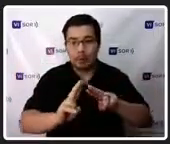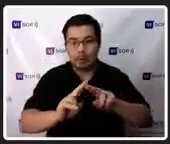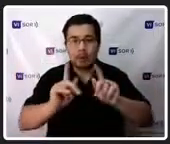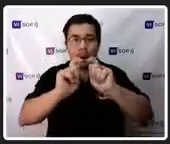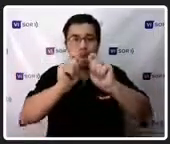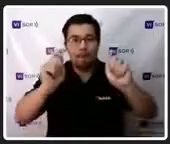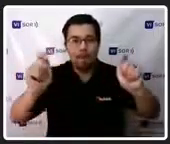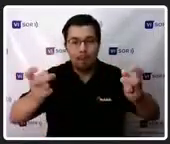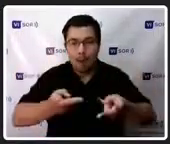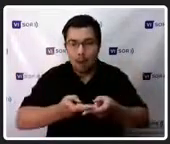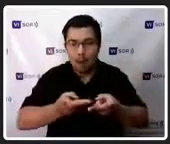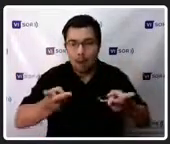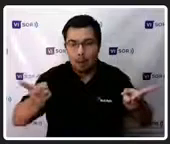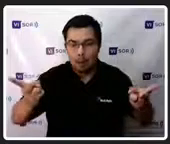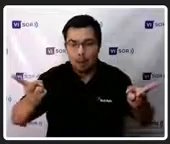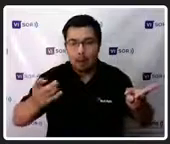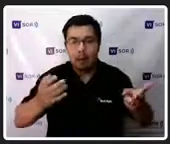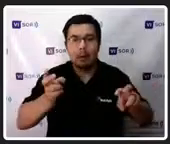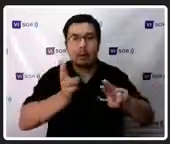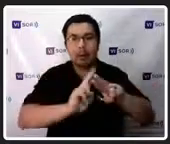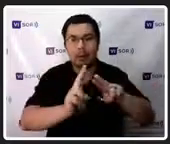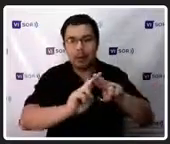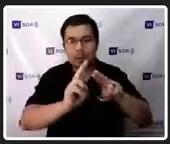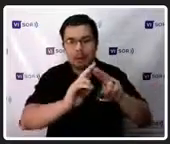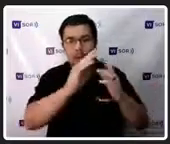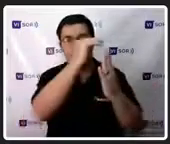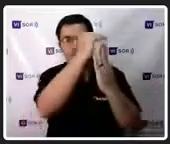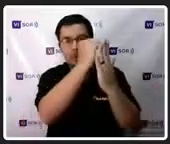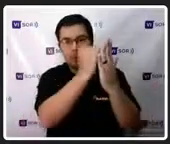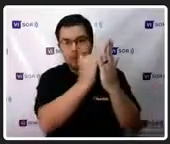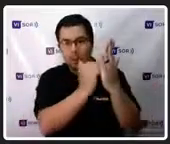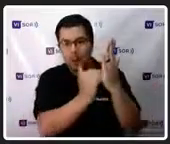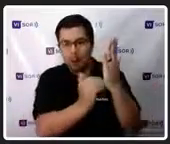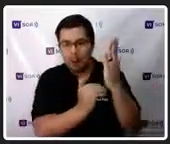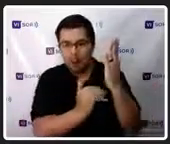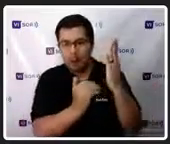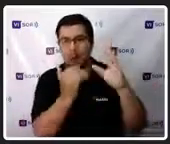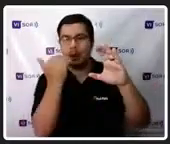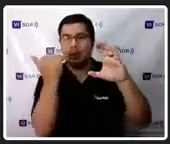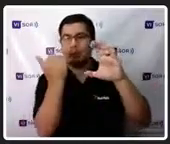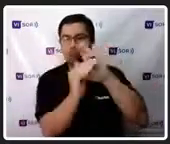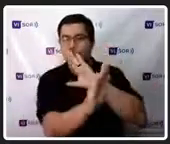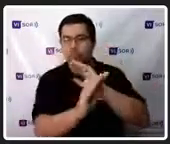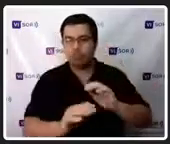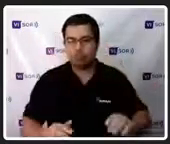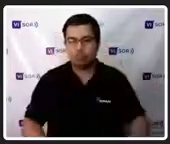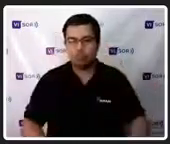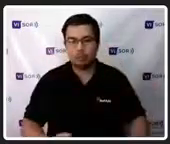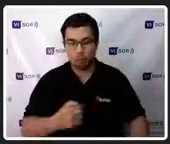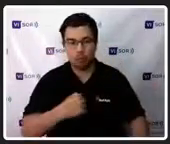se llama? Un flyer así, ¿ya? Y mandarlo por mail. Ese era el desafío. Y me dijeron, gracias, lo envié y todo, listo.